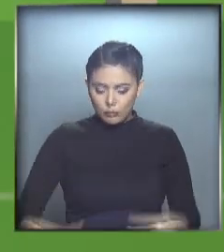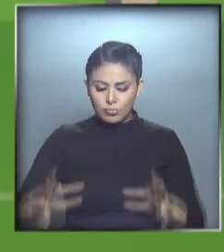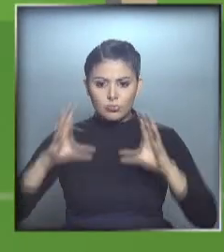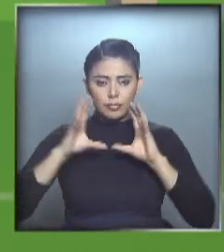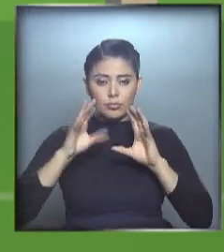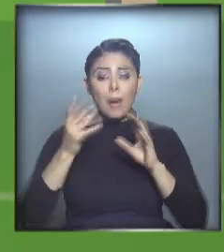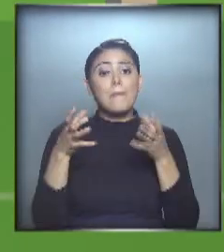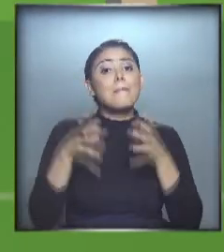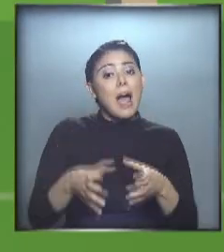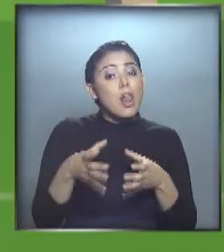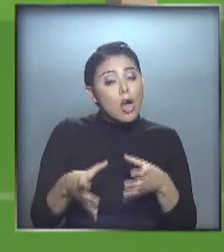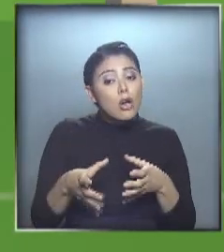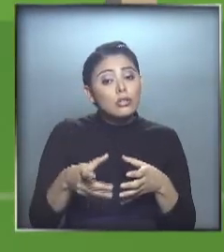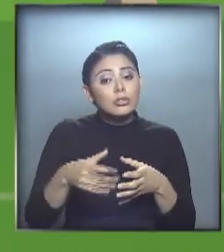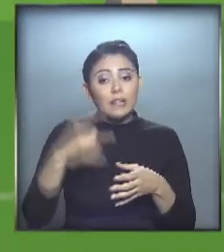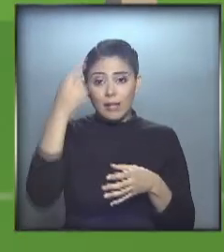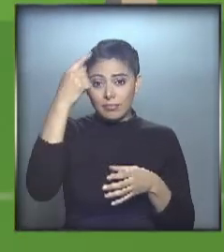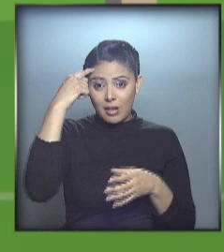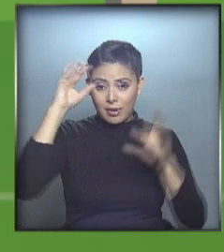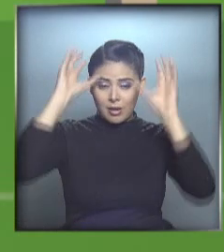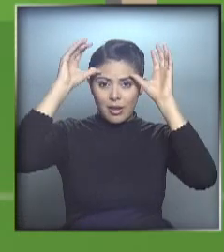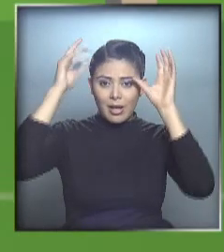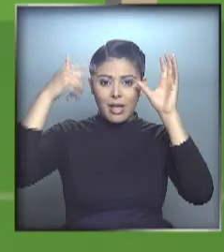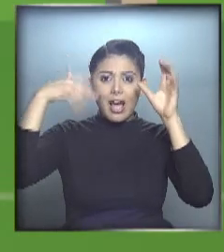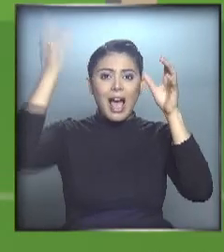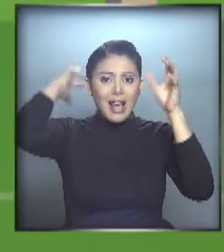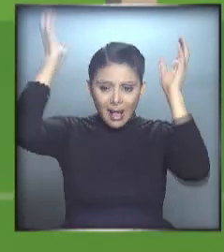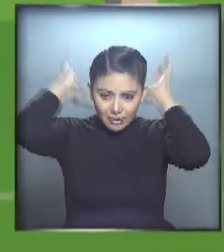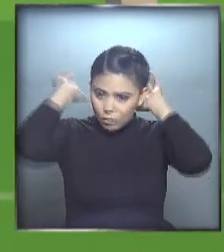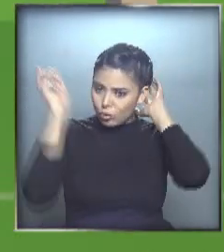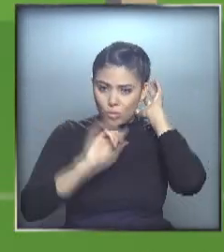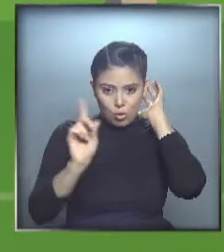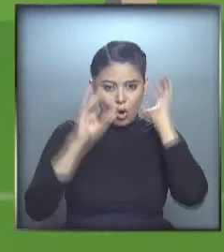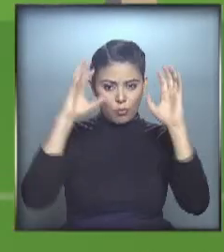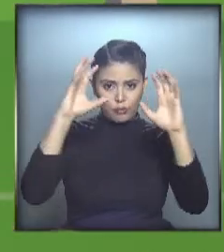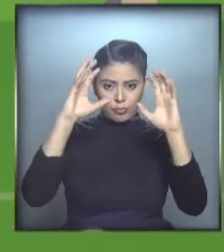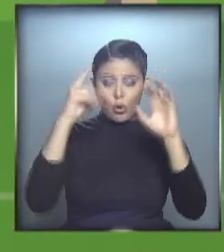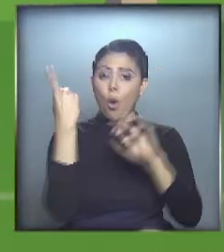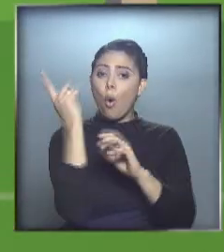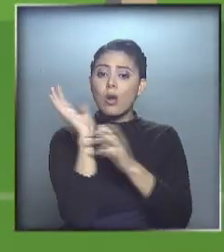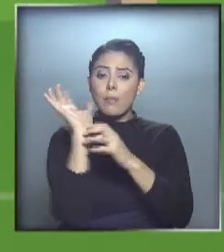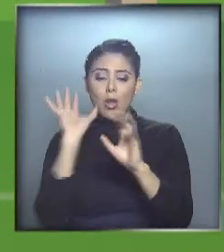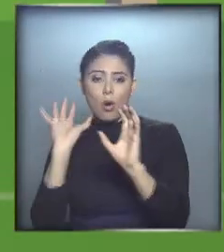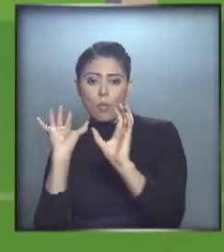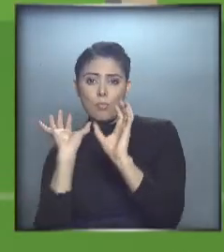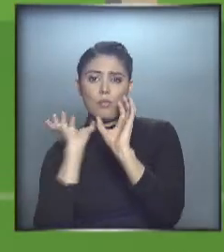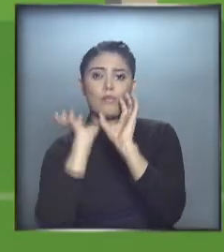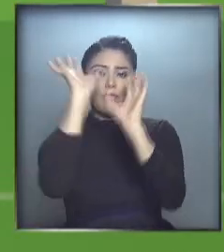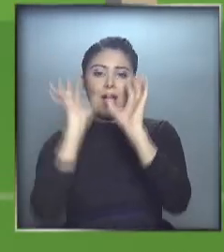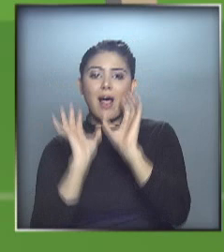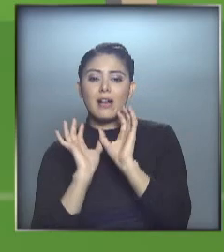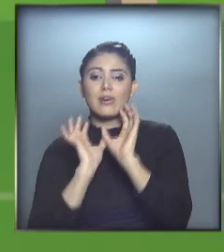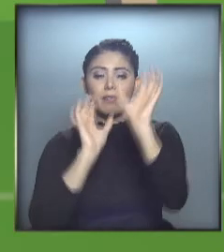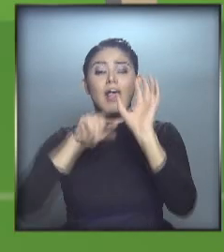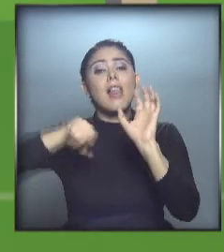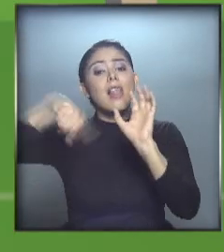la pelota debe salir desde la frente no desde atrás de la cabeza una mano empuja la pelota hacia arriba con fuerza